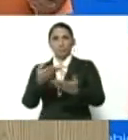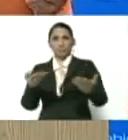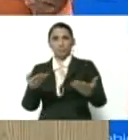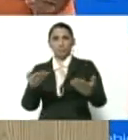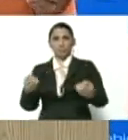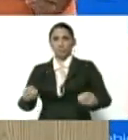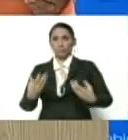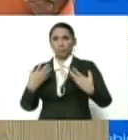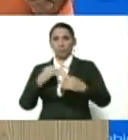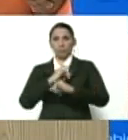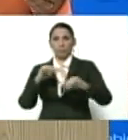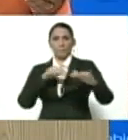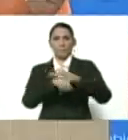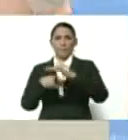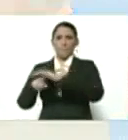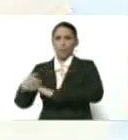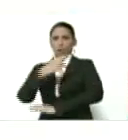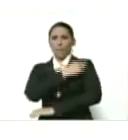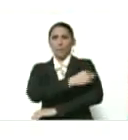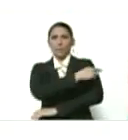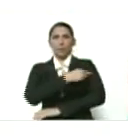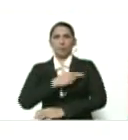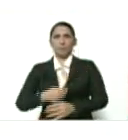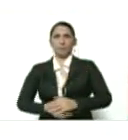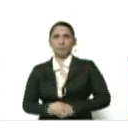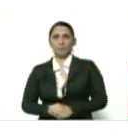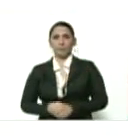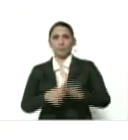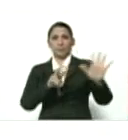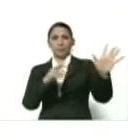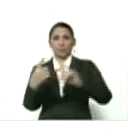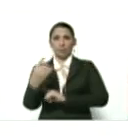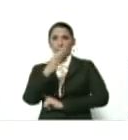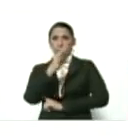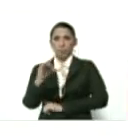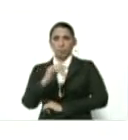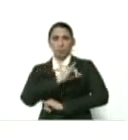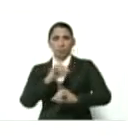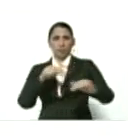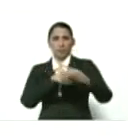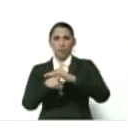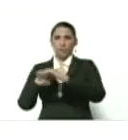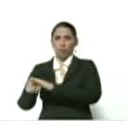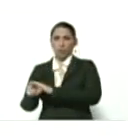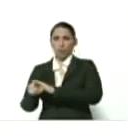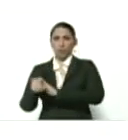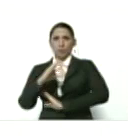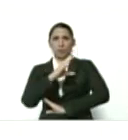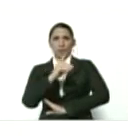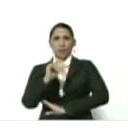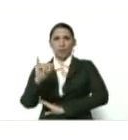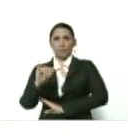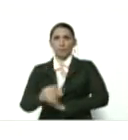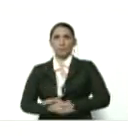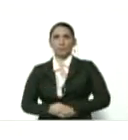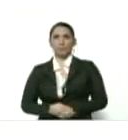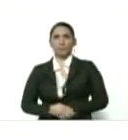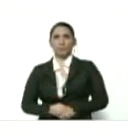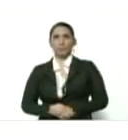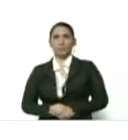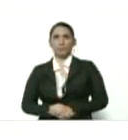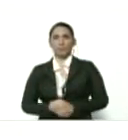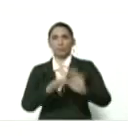están recluidos en hospitales, el 71% está recluido en centros de diagnóstico integral,